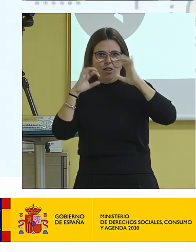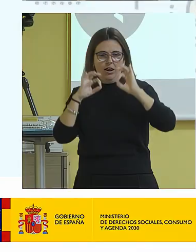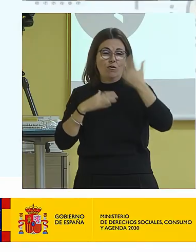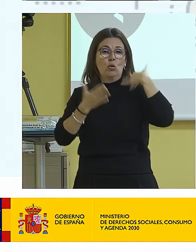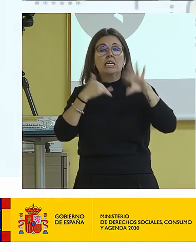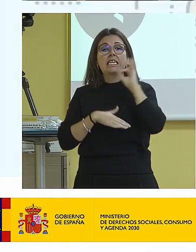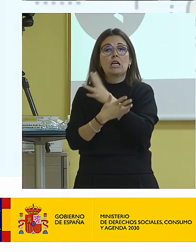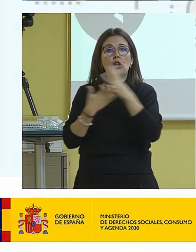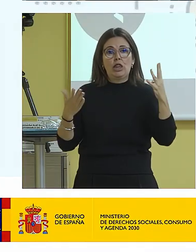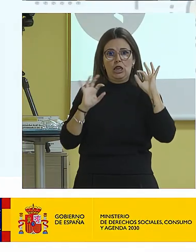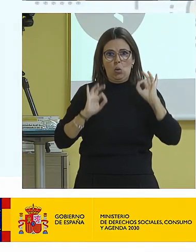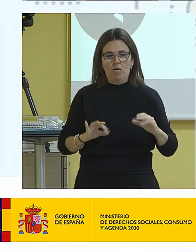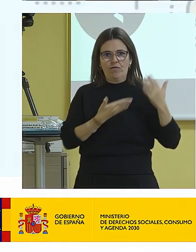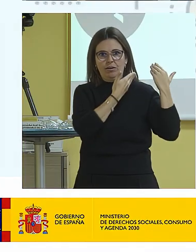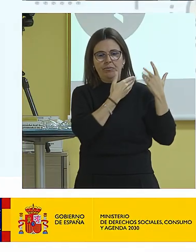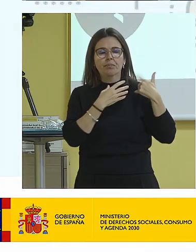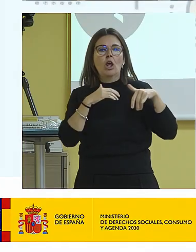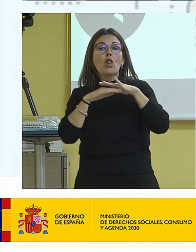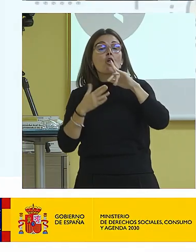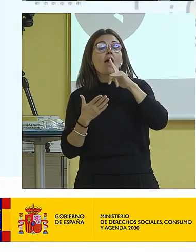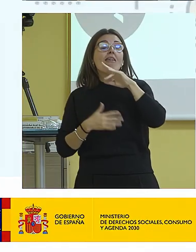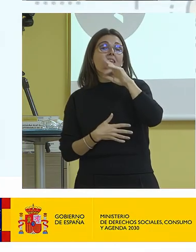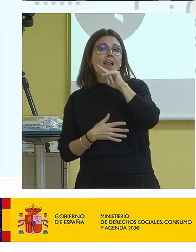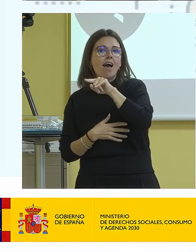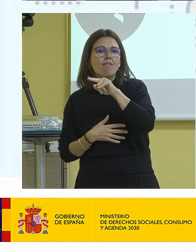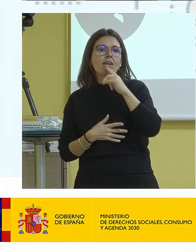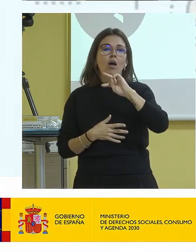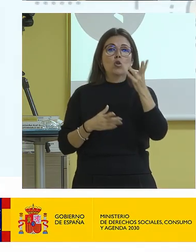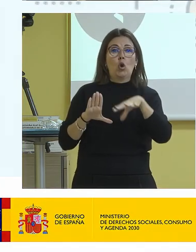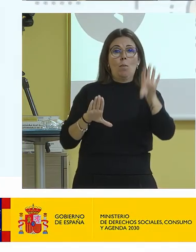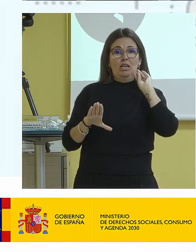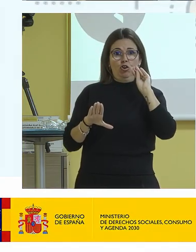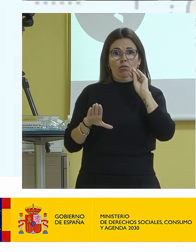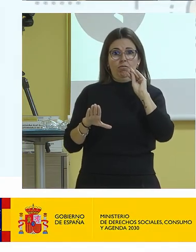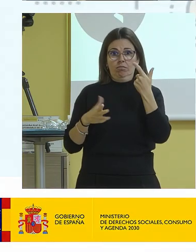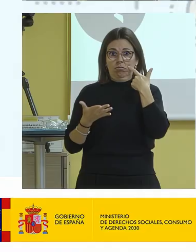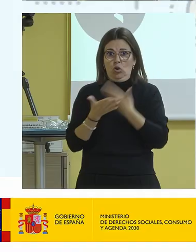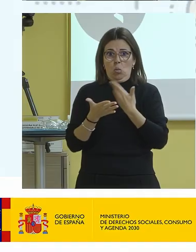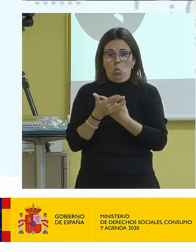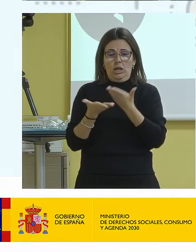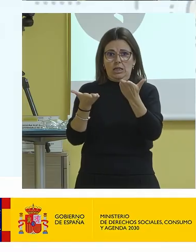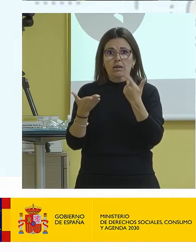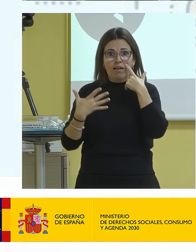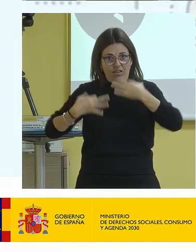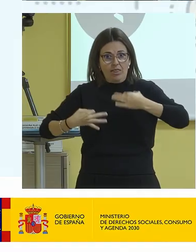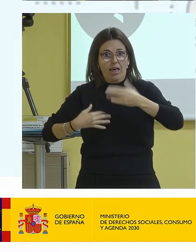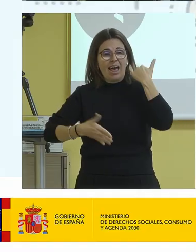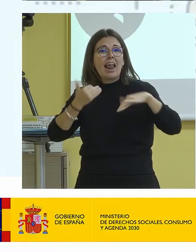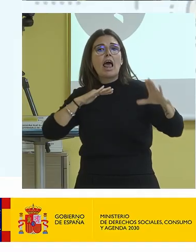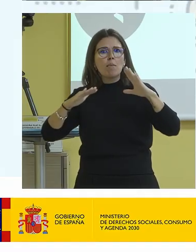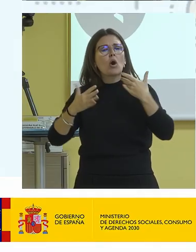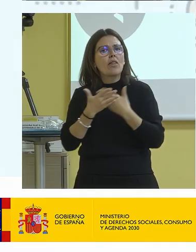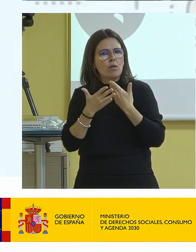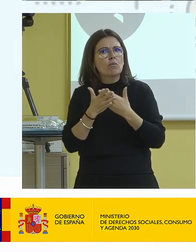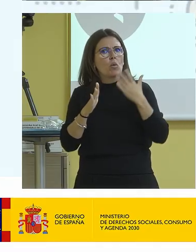XIX incontestable. Aquí está la zona del habla, aquí está la zona de la comprensión. Lo demuestran. Y es cierto. En esa época, con la